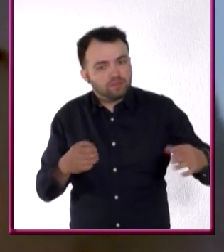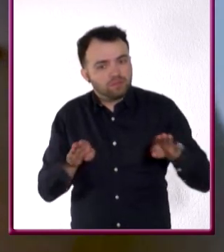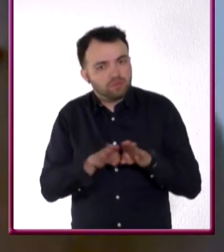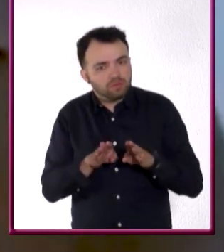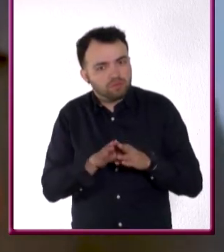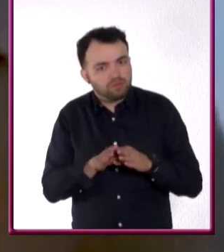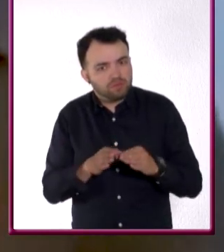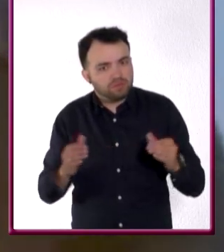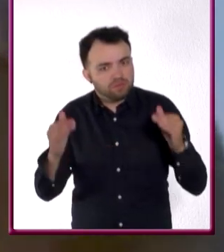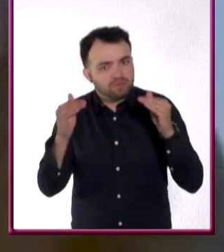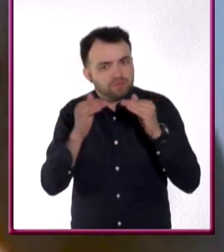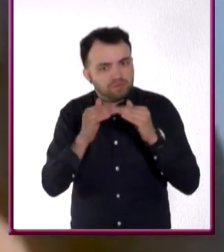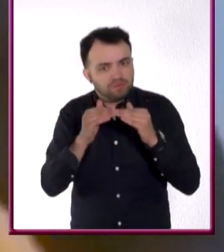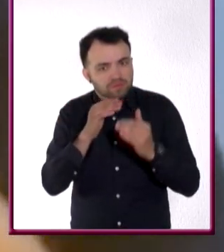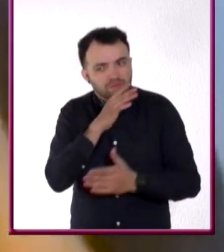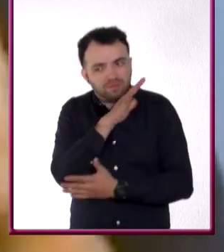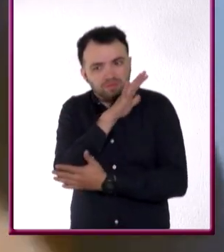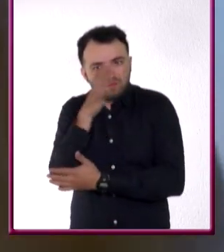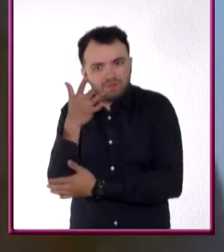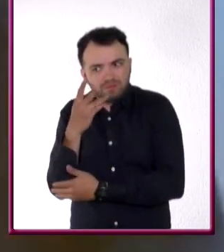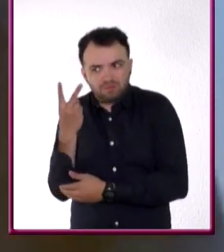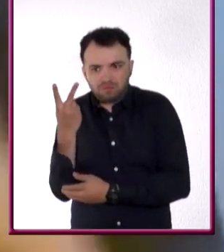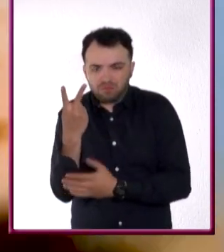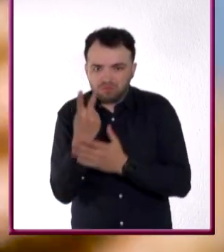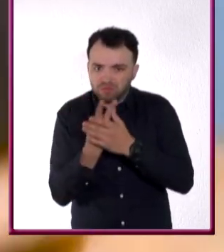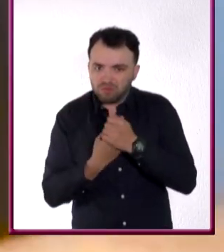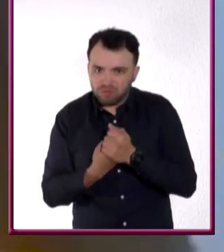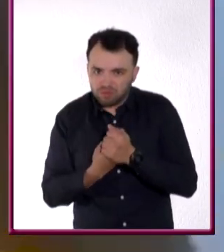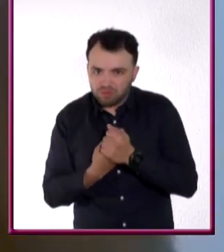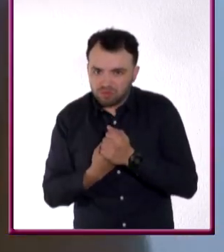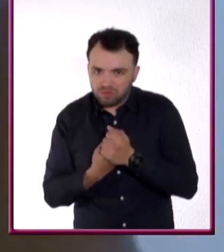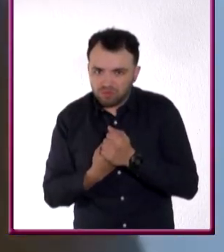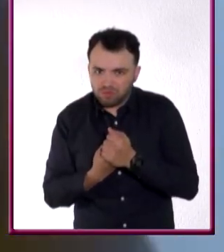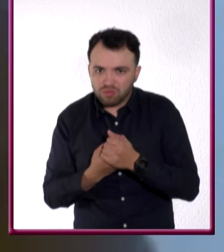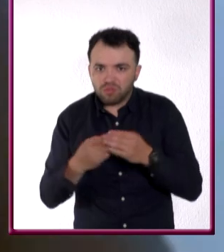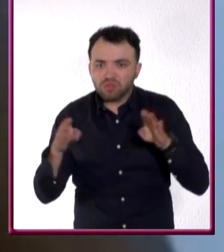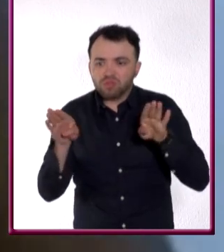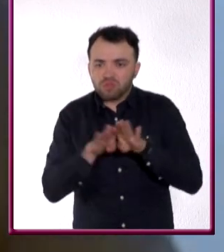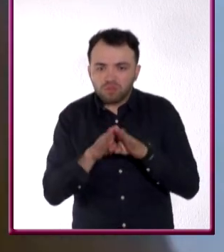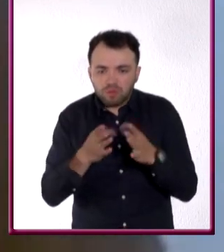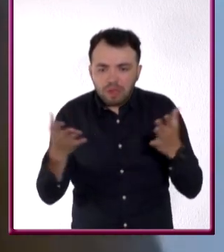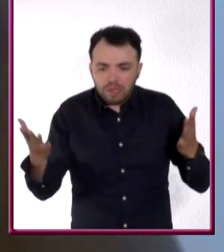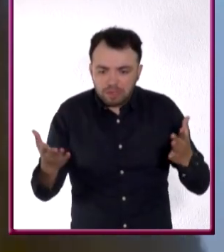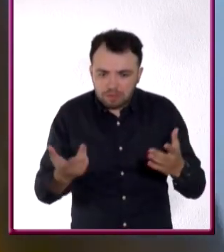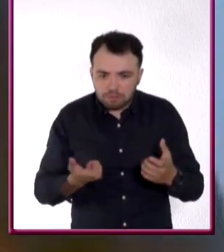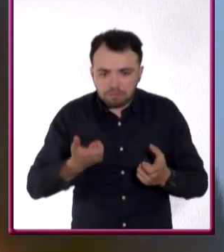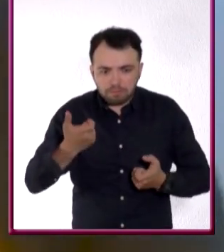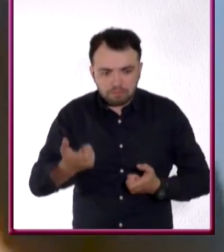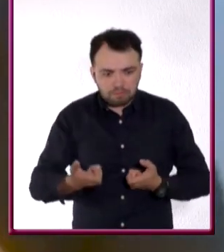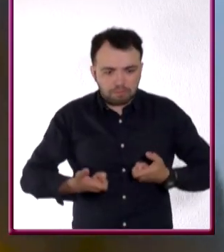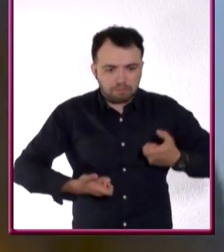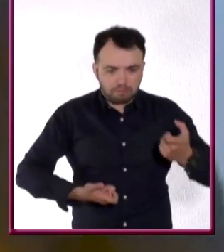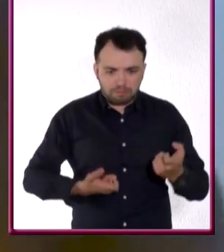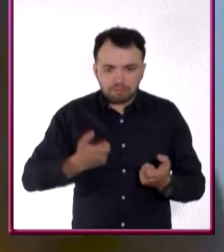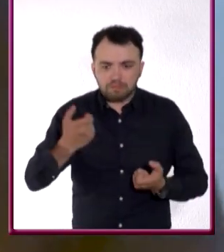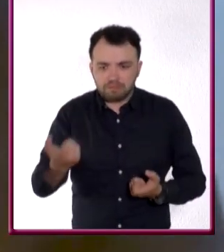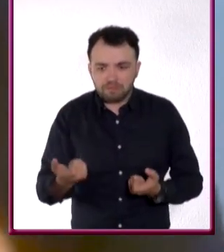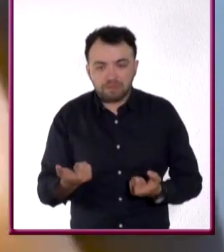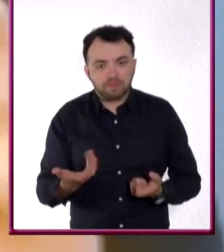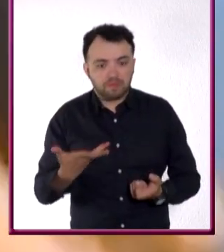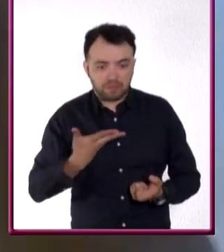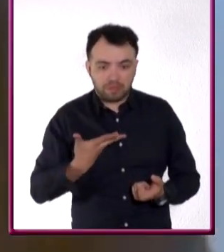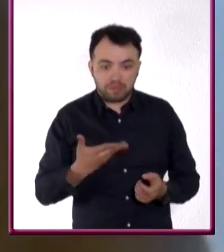ambiente, siguiendo, vamos a decirlo así, como un funcionamiento del sistema económico que ha